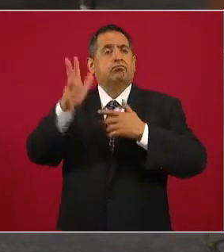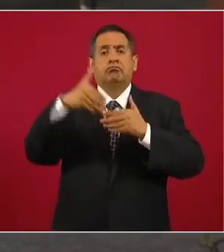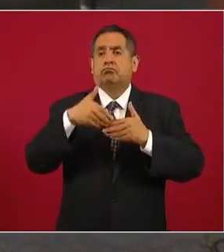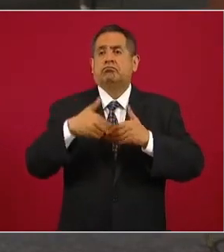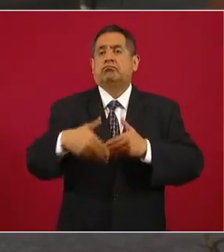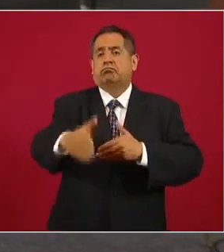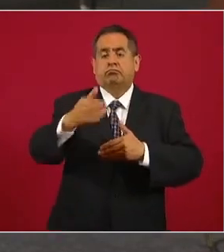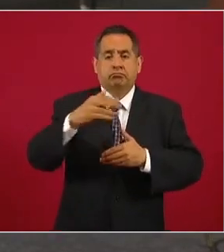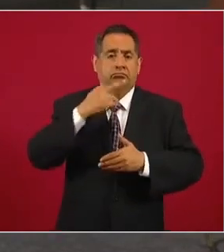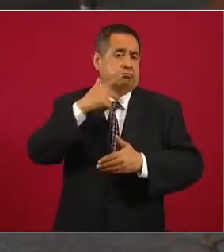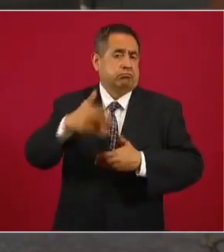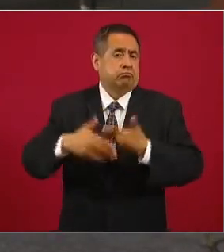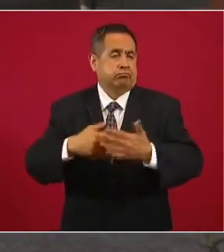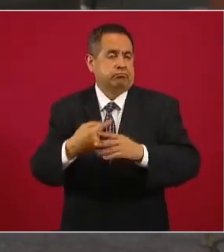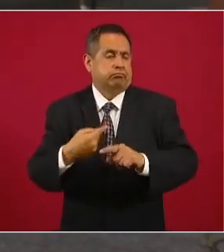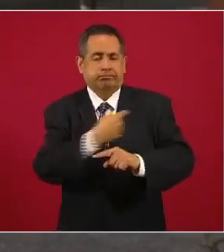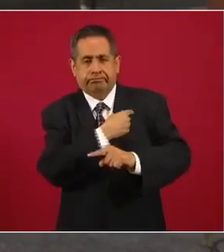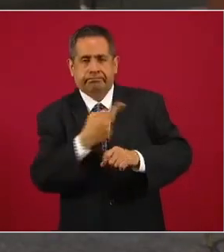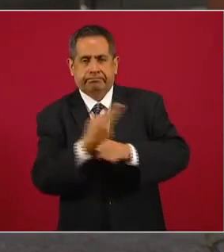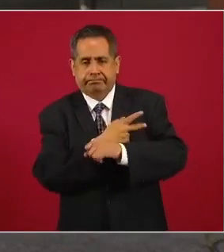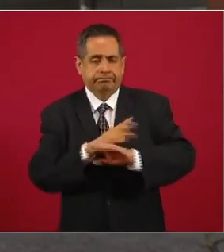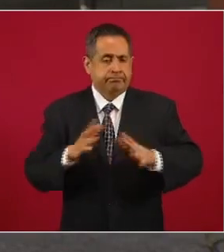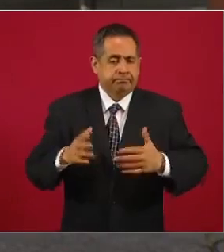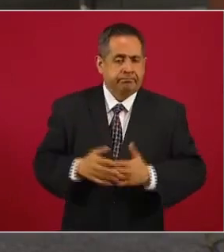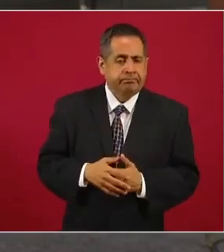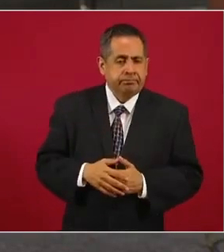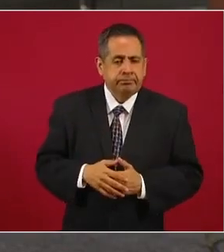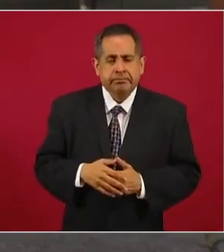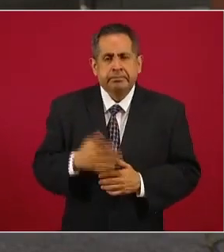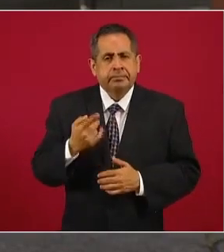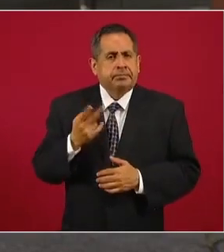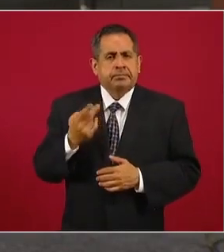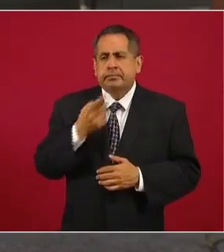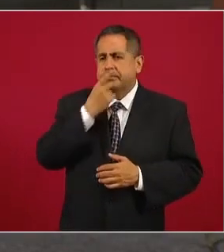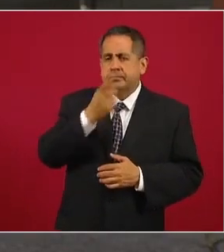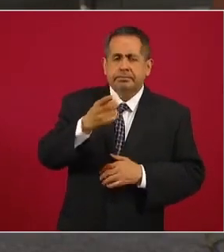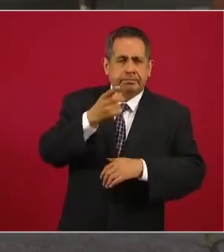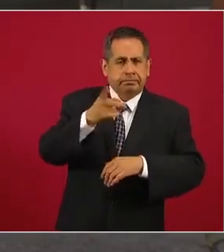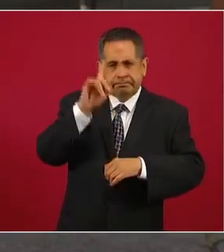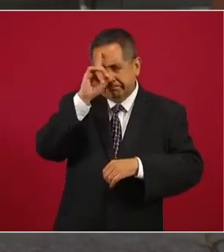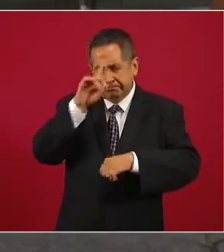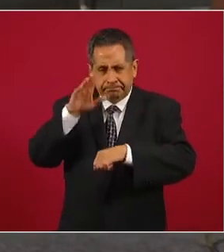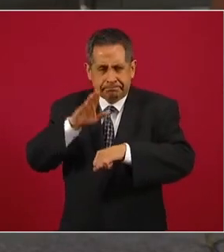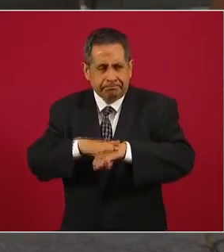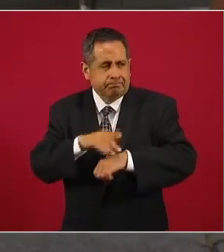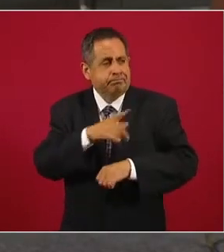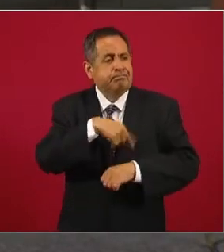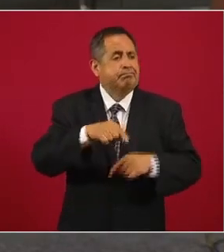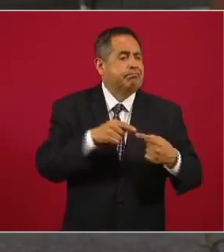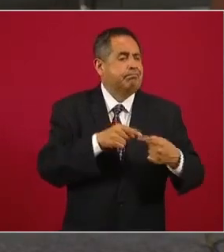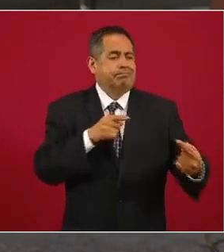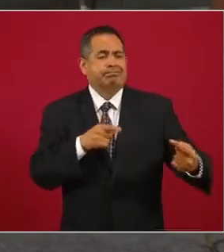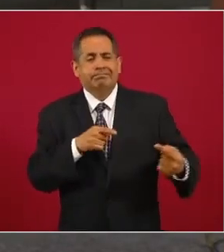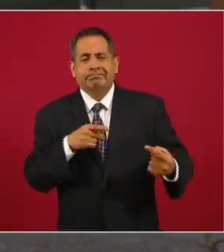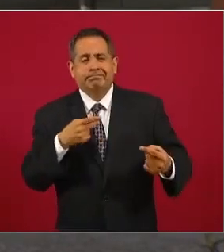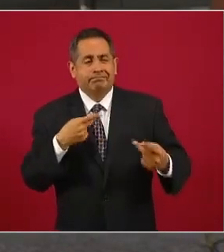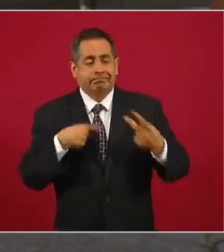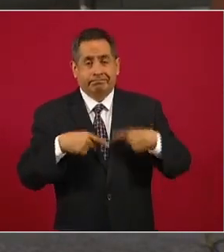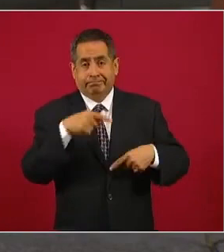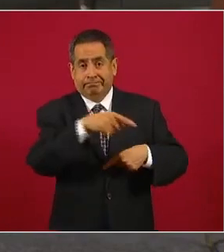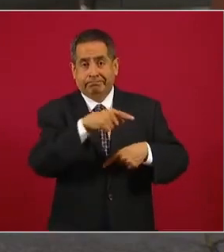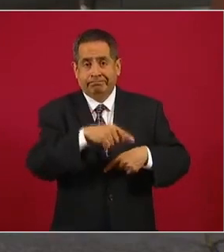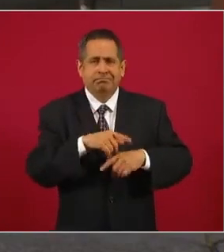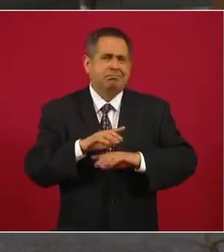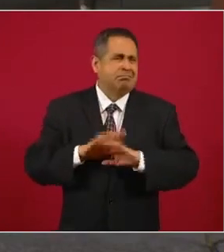siga habiendo intocables en nuestro país? ¿Y qué les dice a los críticos que han empezado a decir que